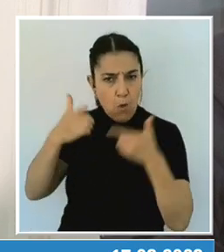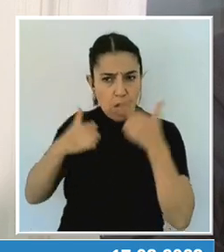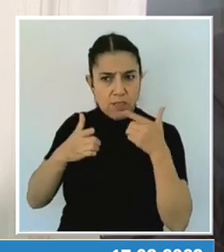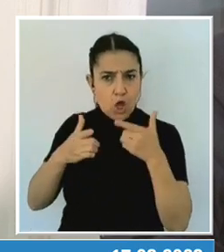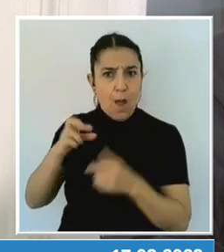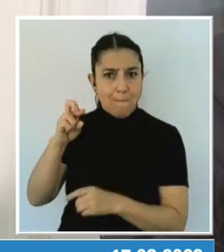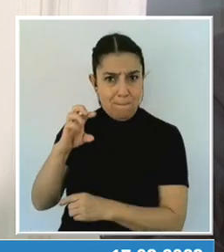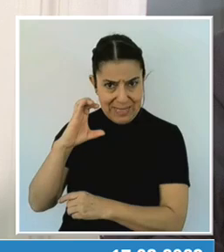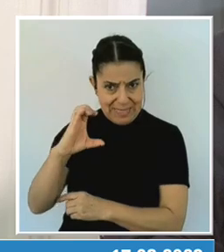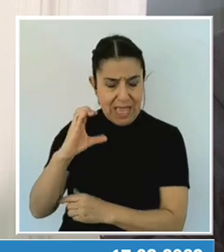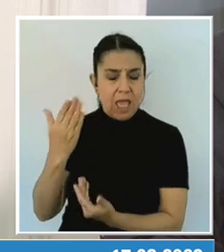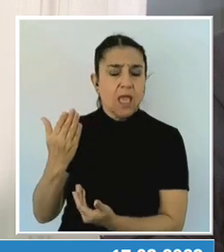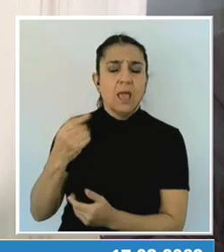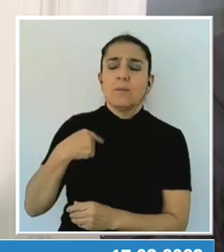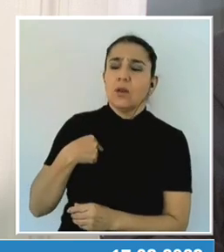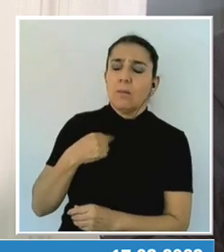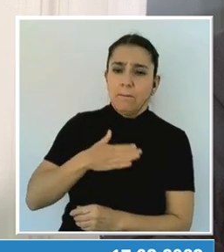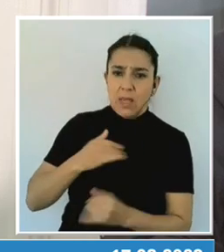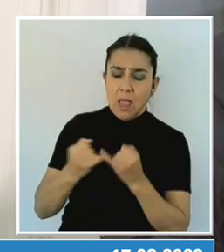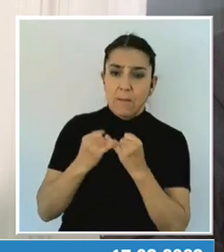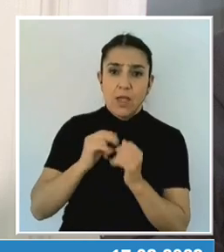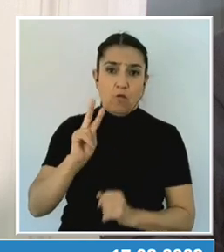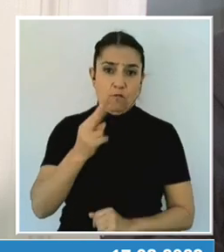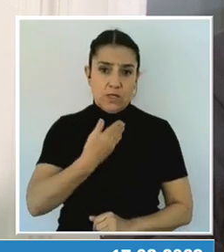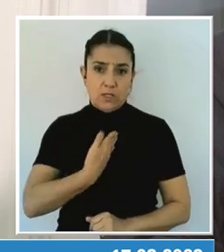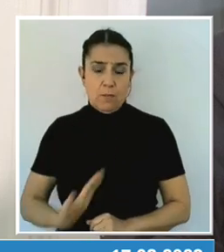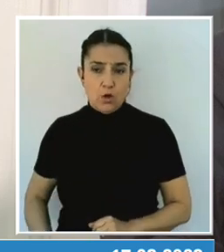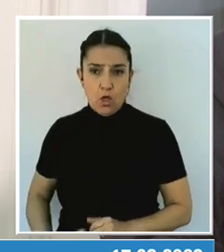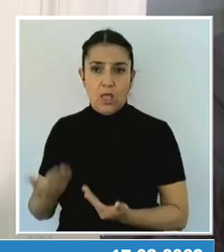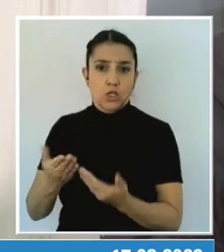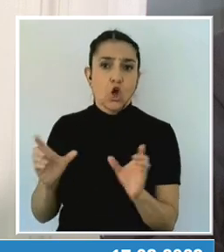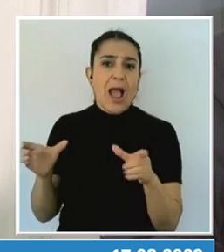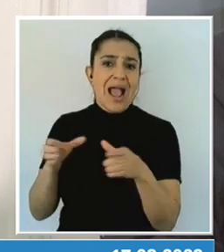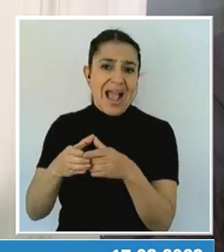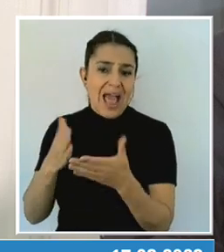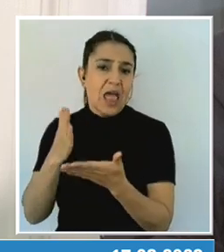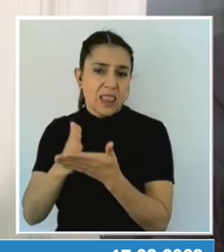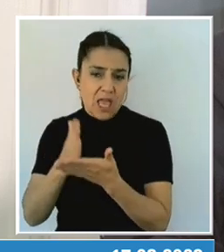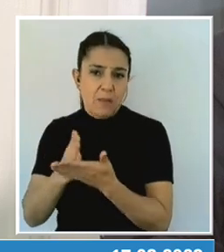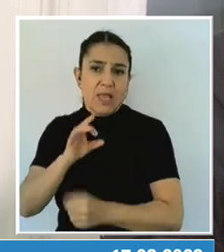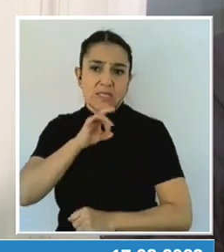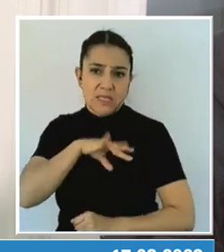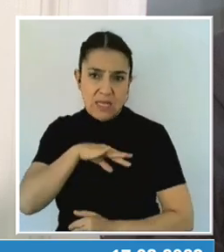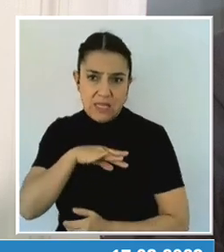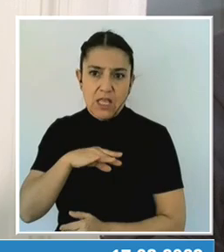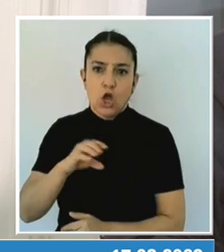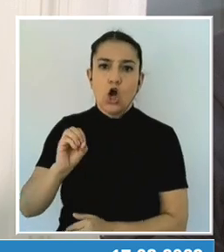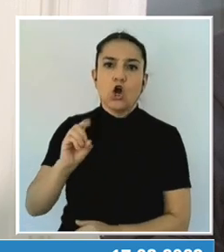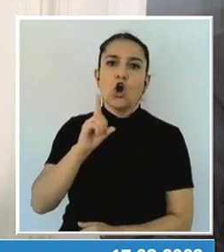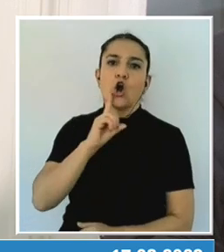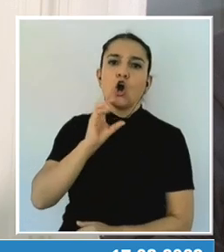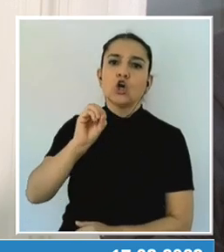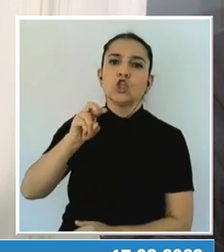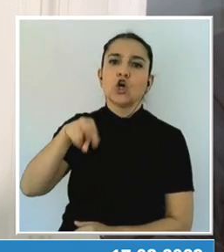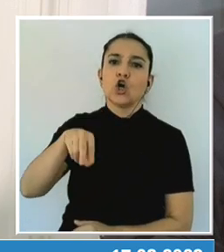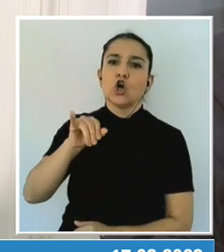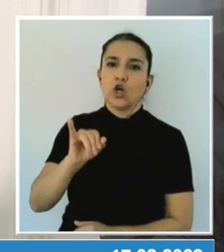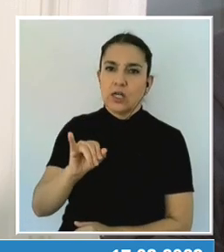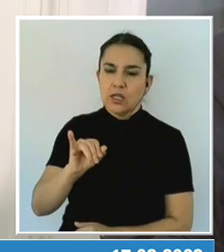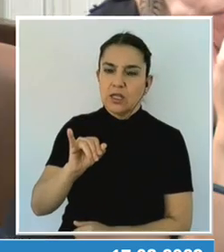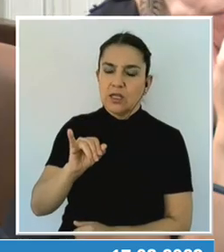gran amigo mío que está de vicepresidente de la Academia Chilena, Ernesto Ottone. Ernesto Tole